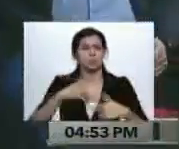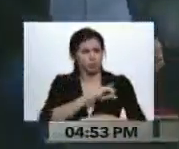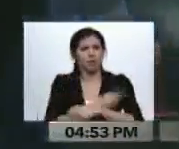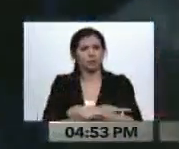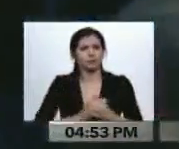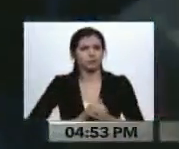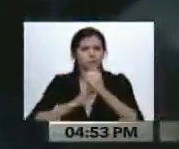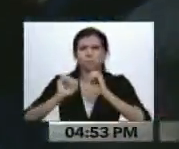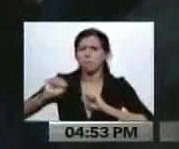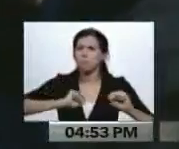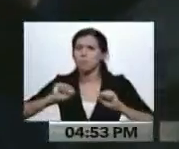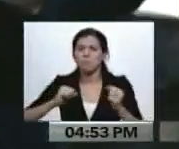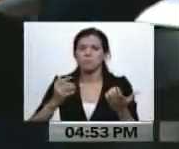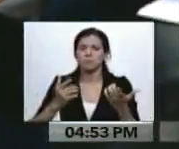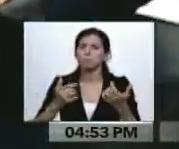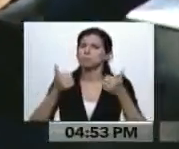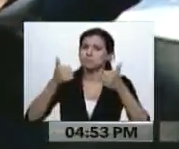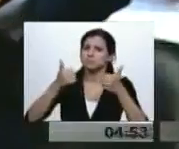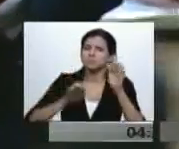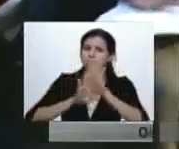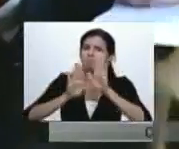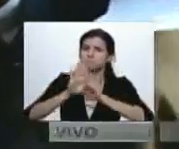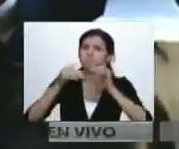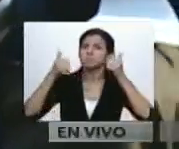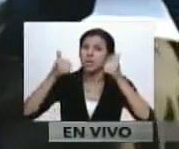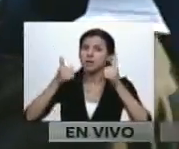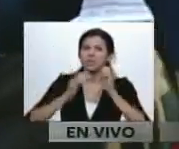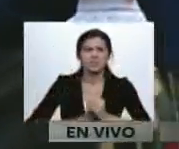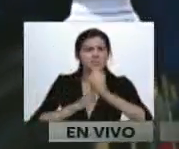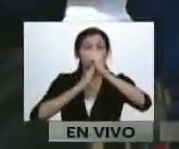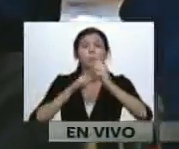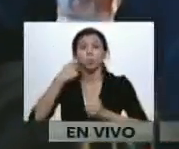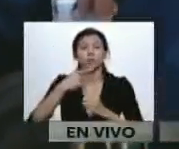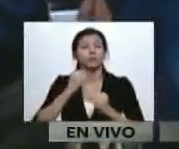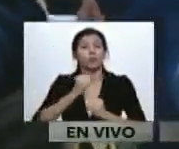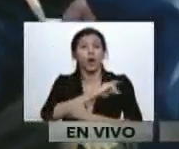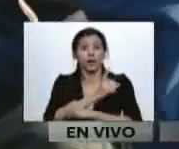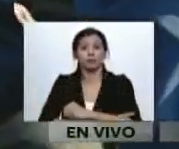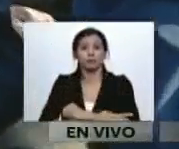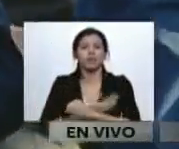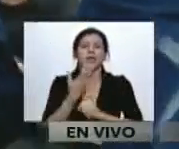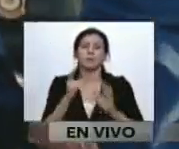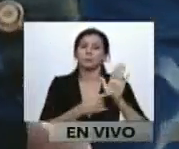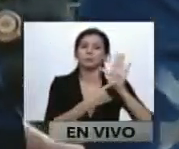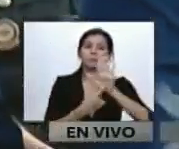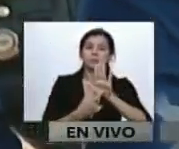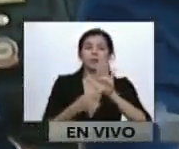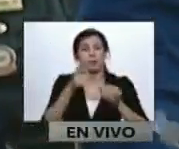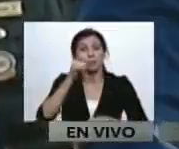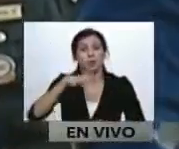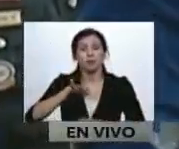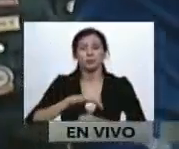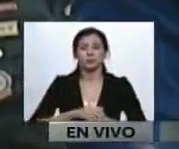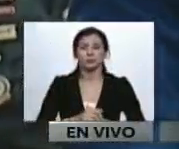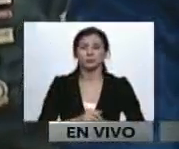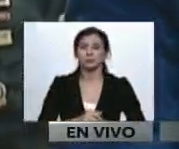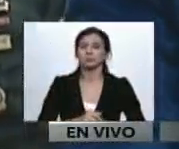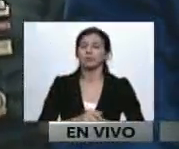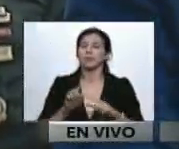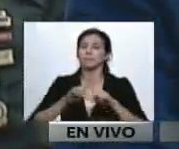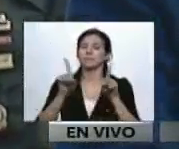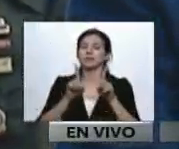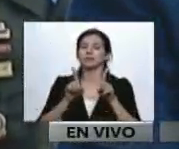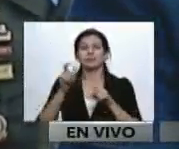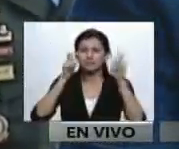potencialidad de su carrera política, de su liderazgo y de su ejemplo hacia un pueblo que sin lugar a dudas